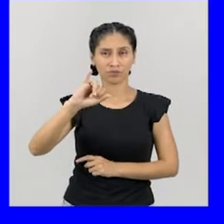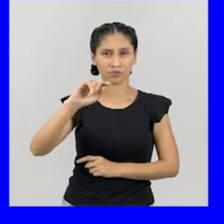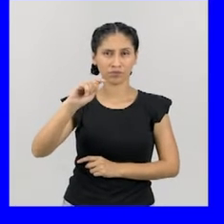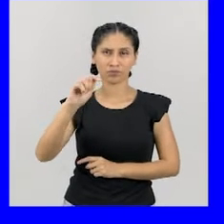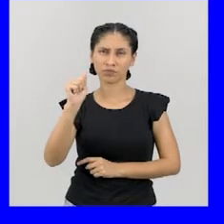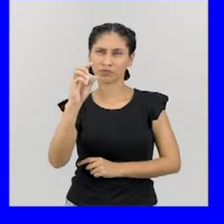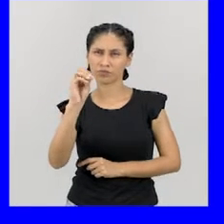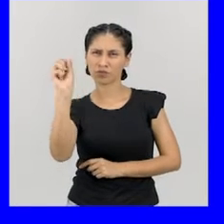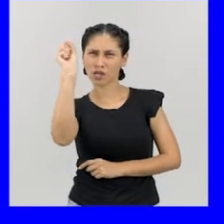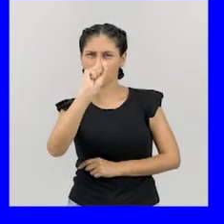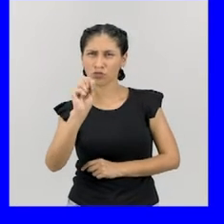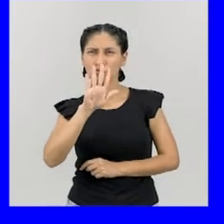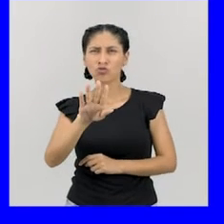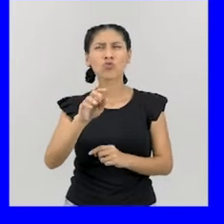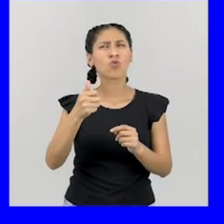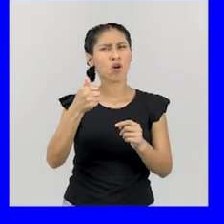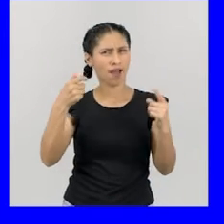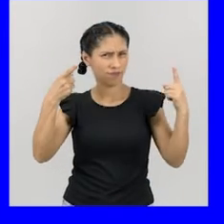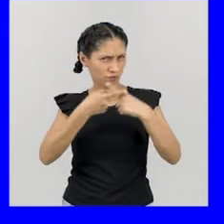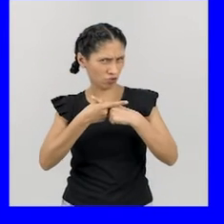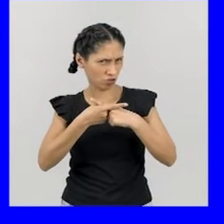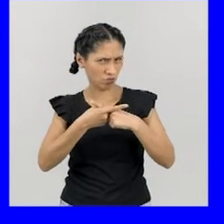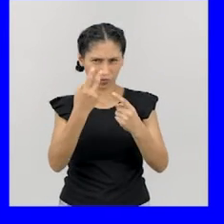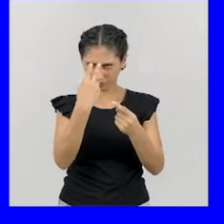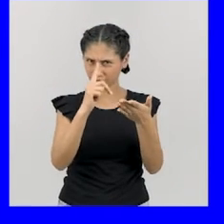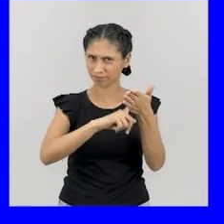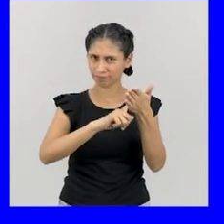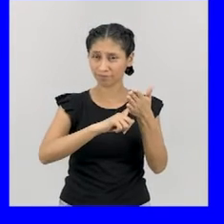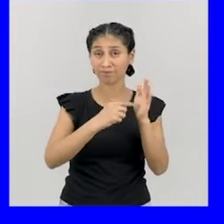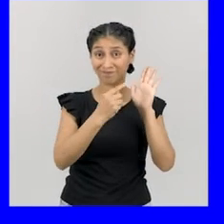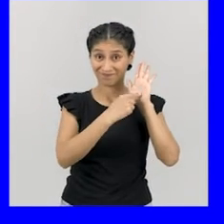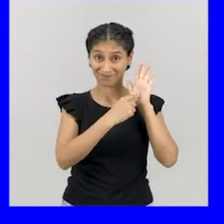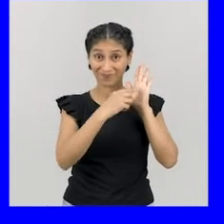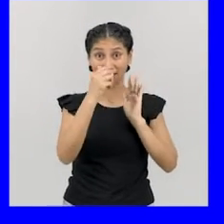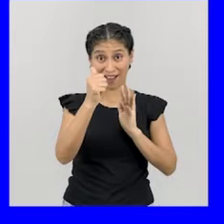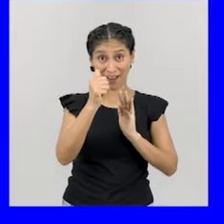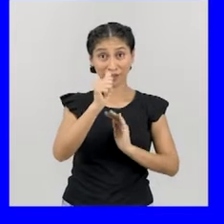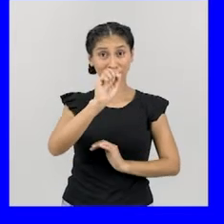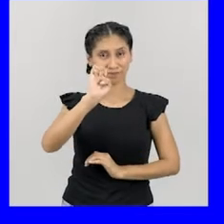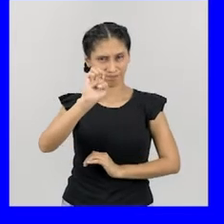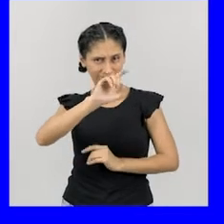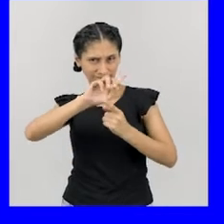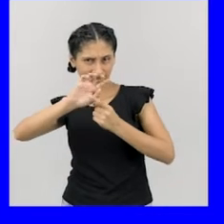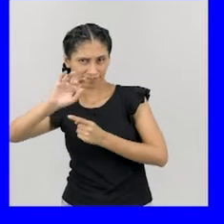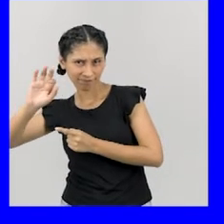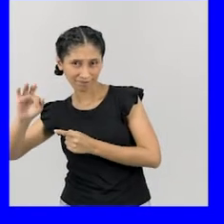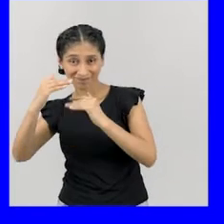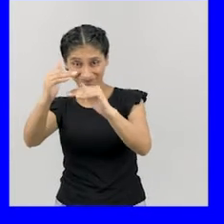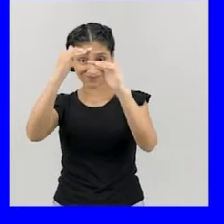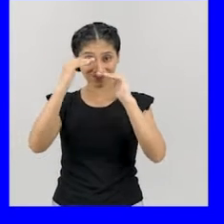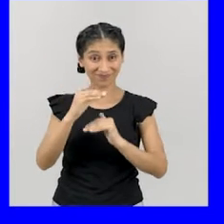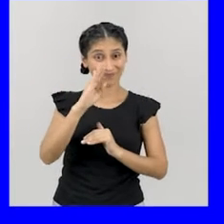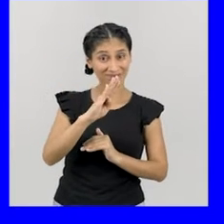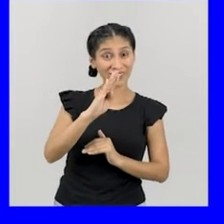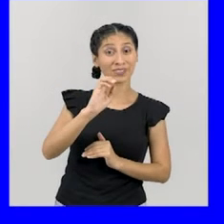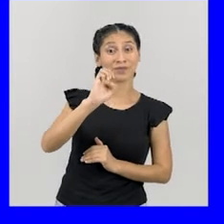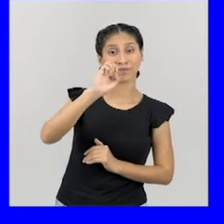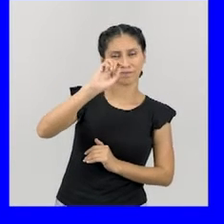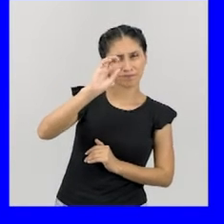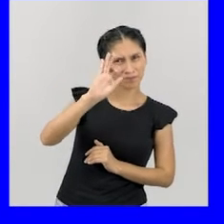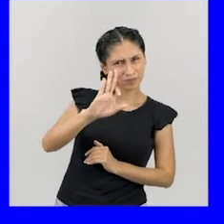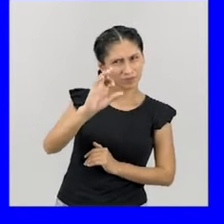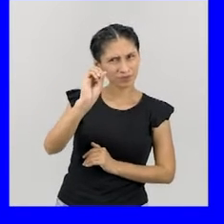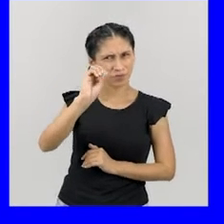inusitados, ubicada en el tercer párrafo. A. Extraños. B. Foráneos.